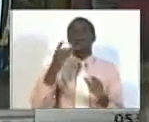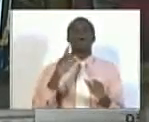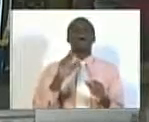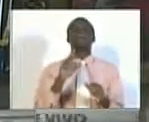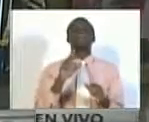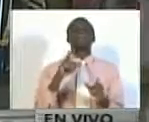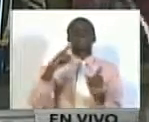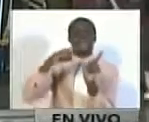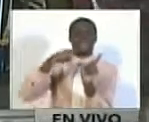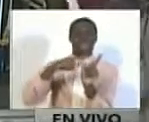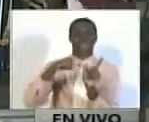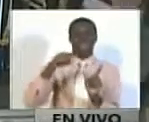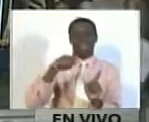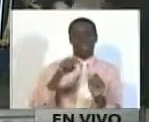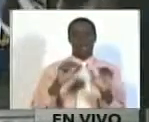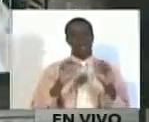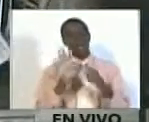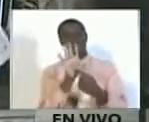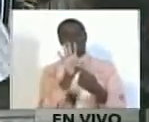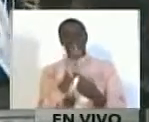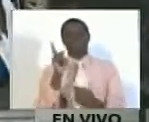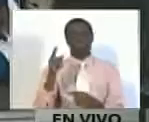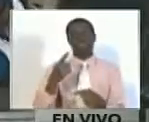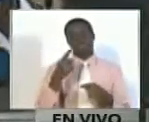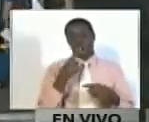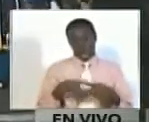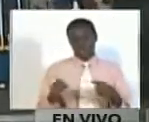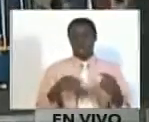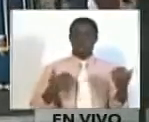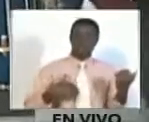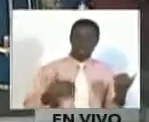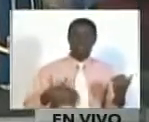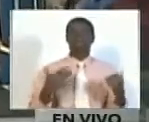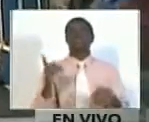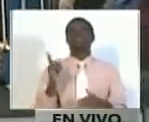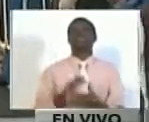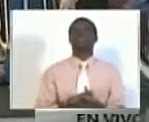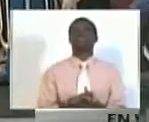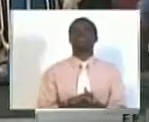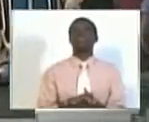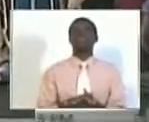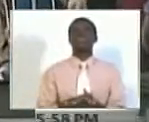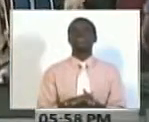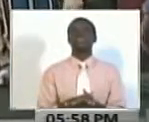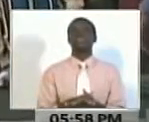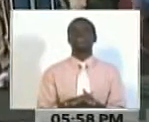Este, y bueno, este es otro que dice así. Es facilito. Dice,